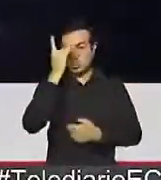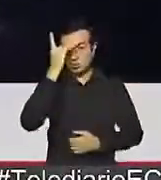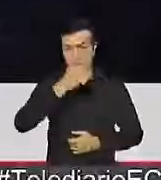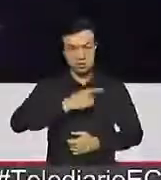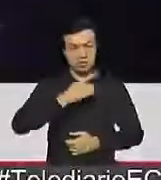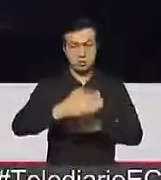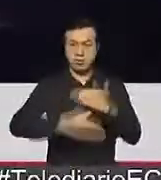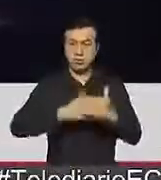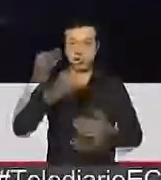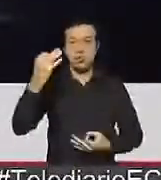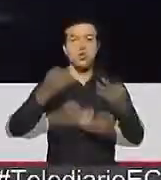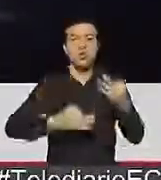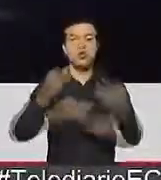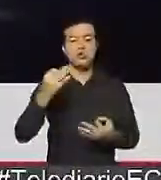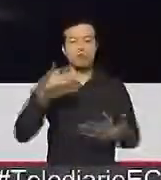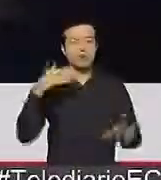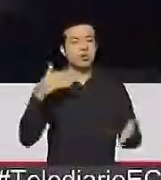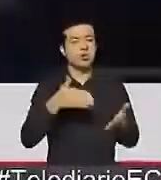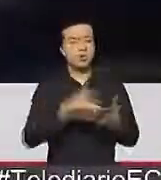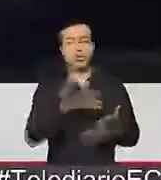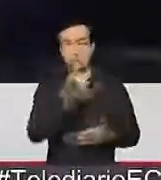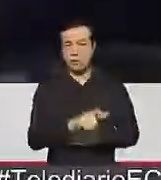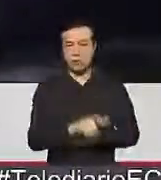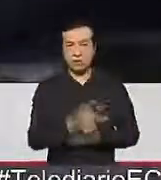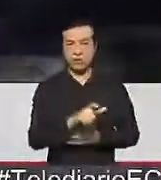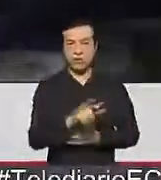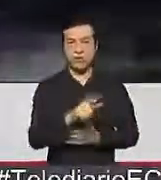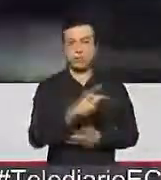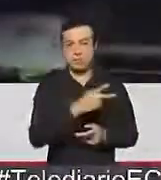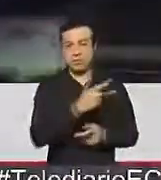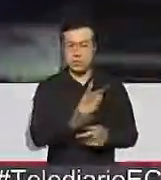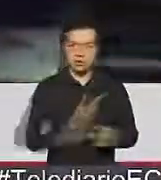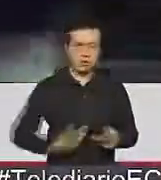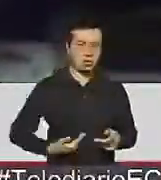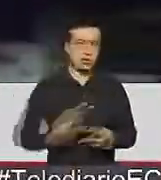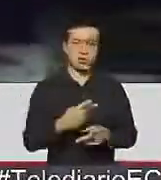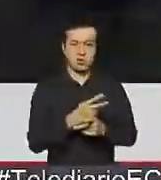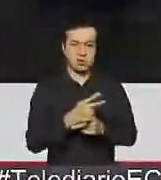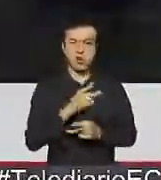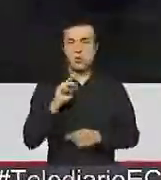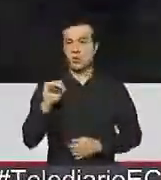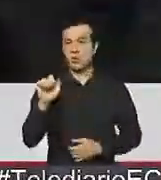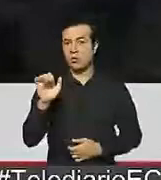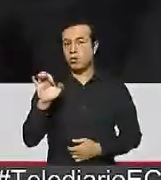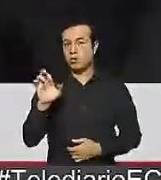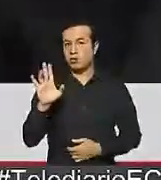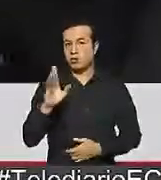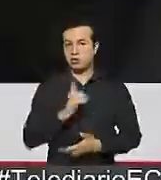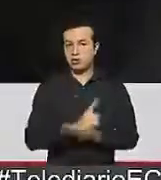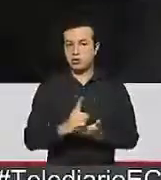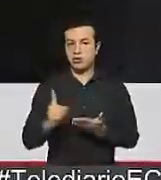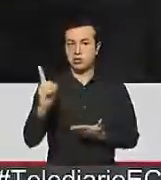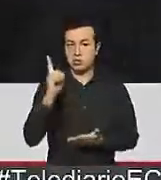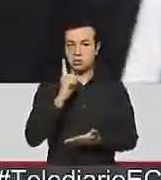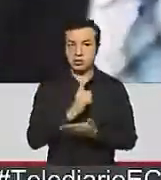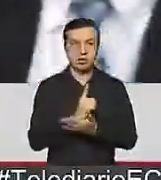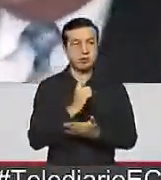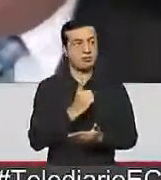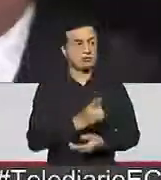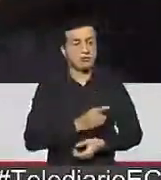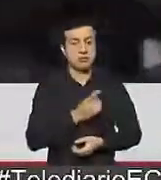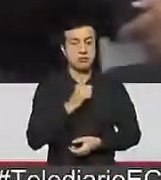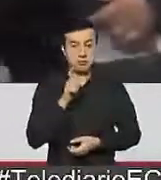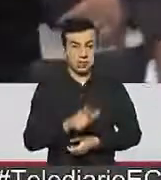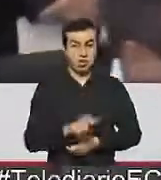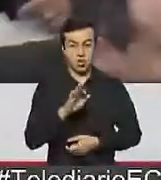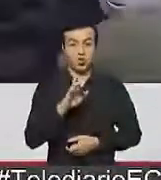proceso de enjuiciamiento en contra de José Tuárez, presidente del Consejo, y de Walter Gómez. Tuárez hace una semana asistió y se fue sin entregar